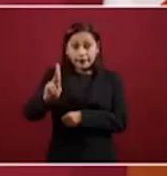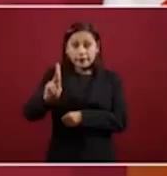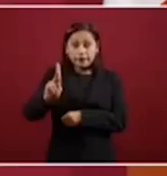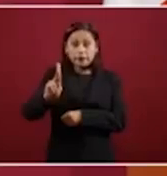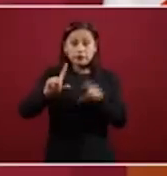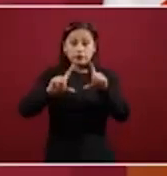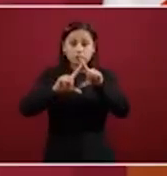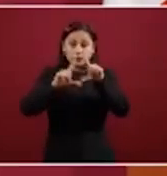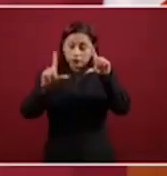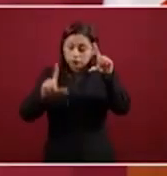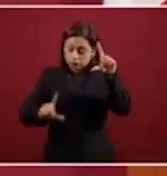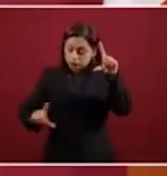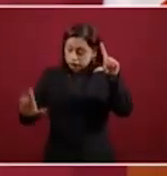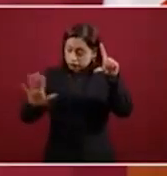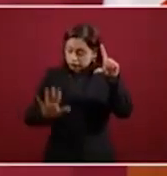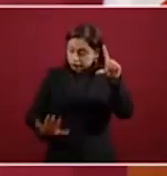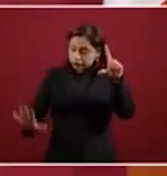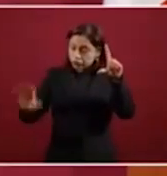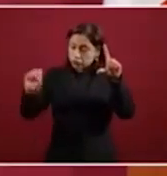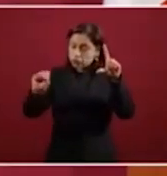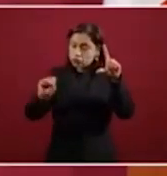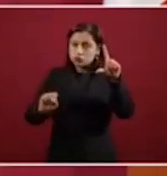todo el sureste